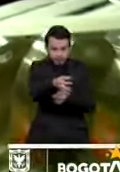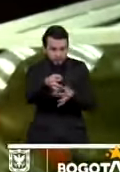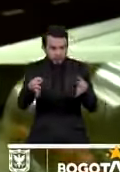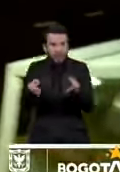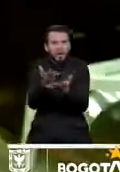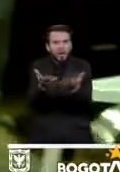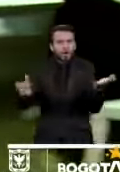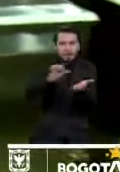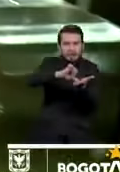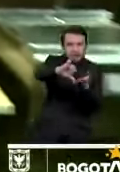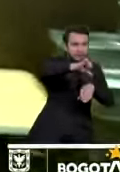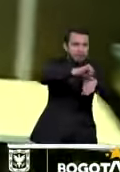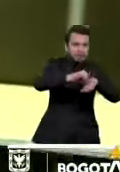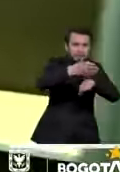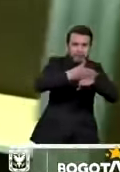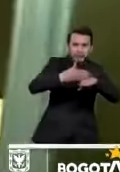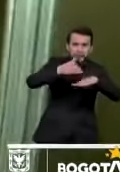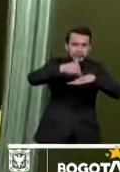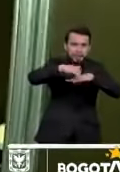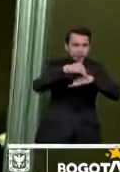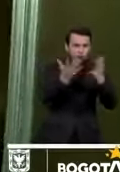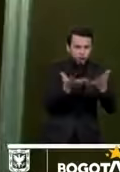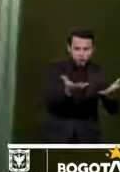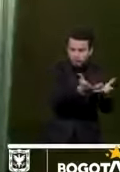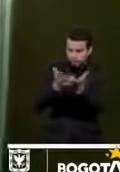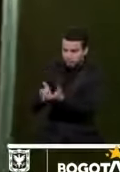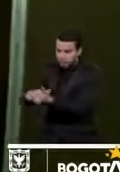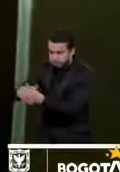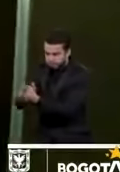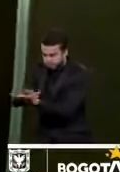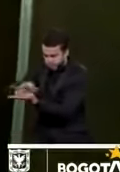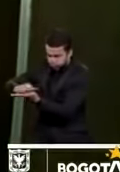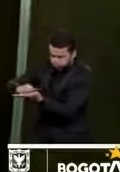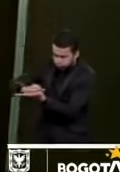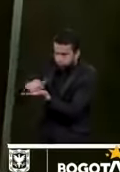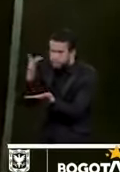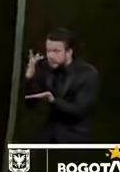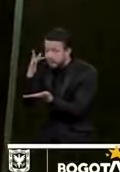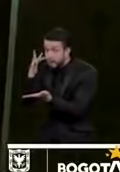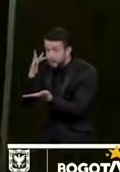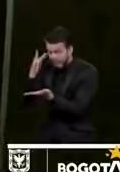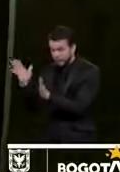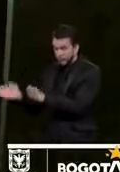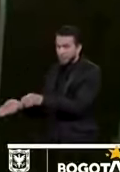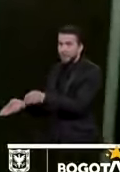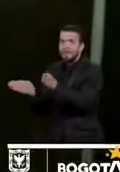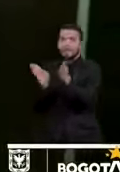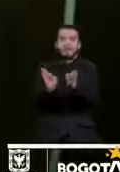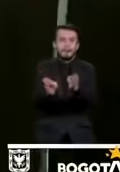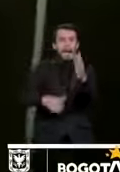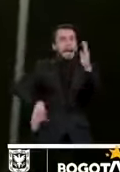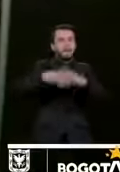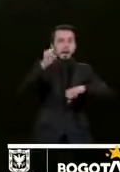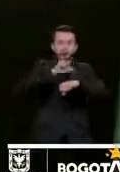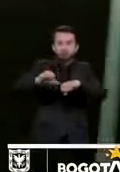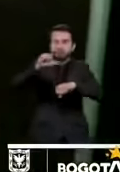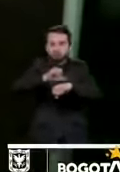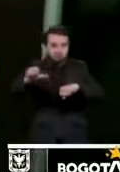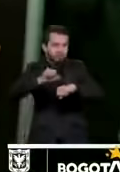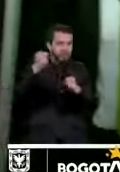por eso se tienen separados para la seguridad del personal y de los pacientes. Tiene el trabajo limpio,